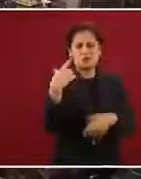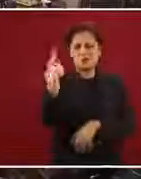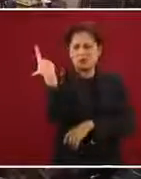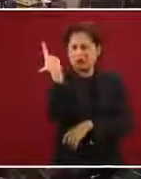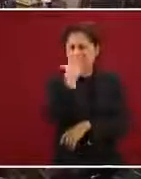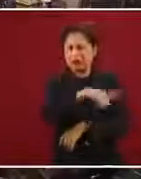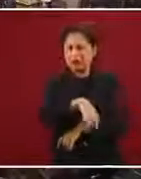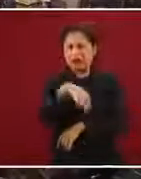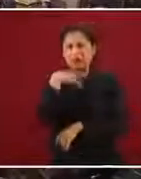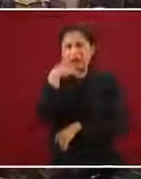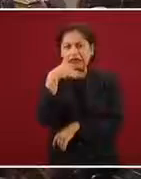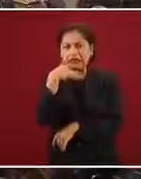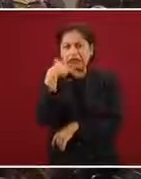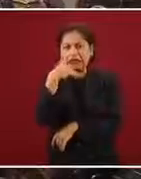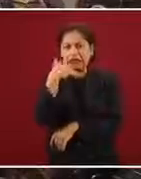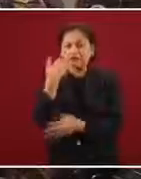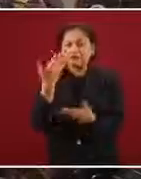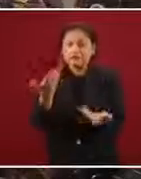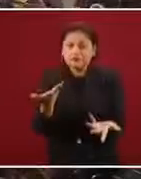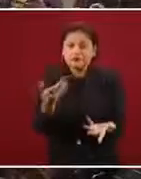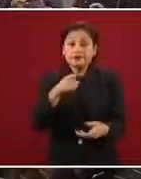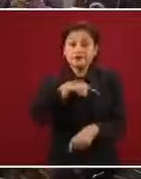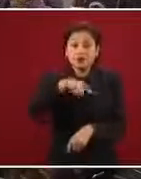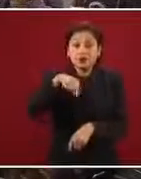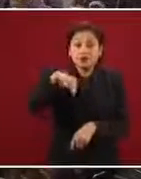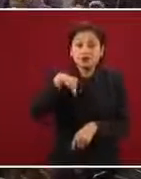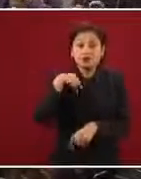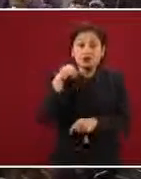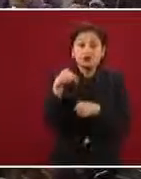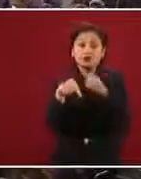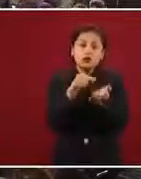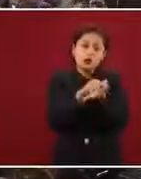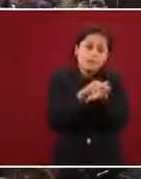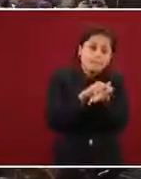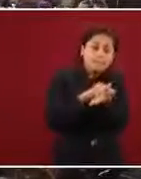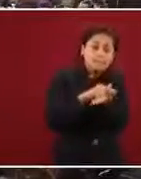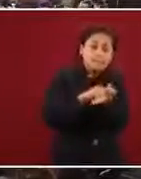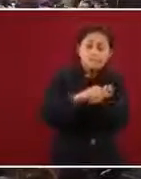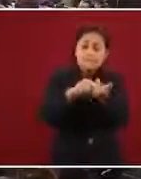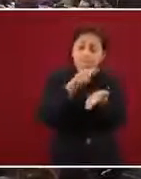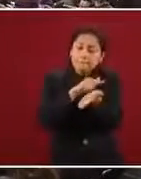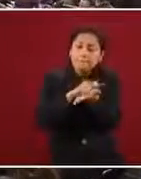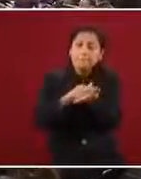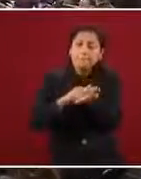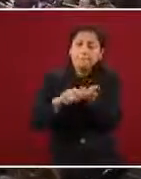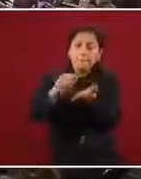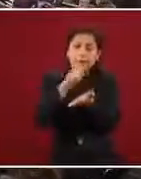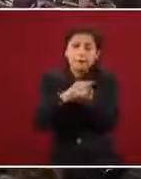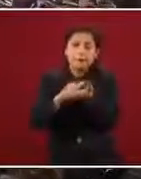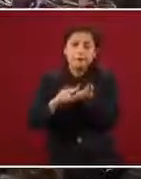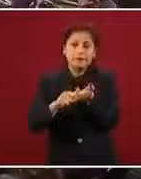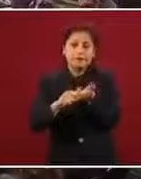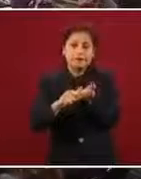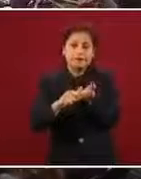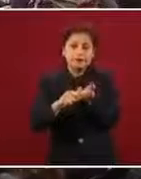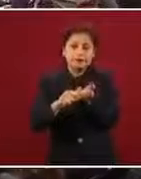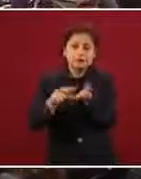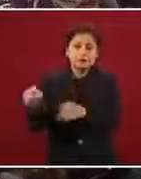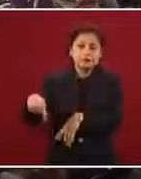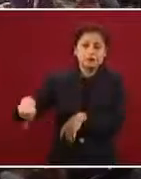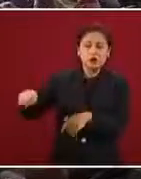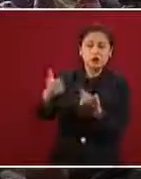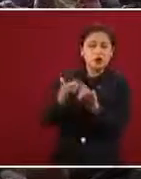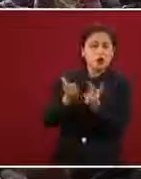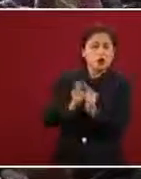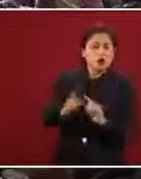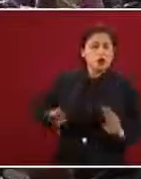Entonces estamos limpiando, estamos purificando la vida pública. Esto no les gusta a los conservadores y a sus intelectuales